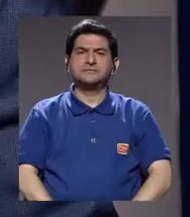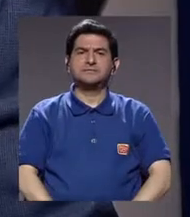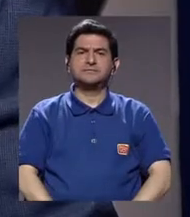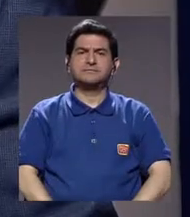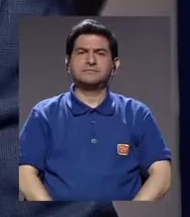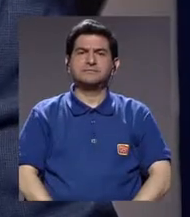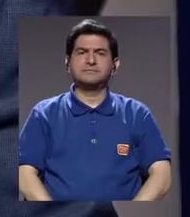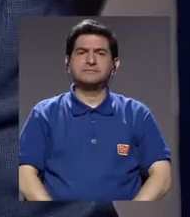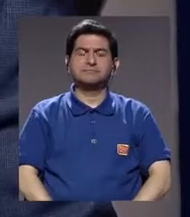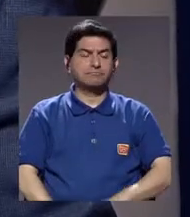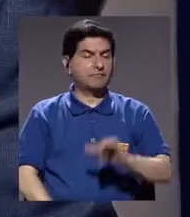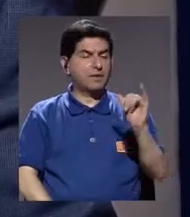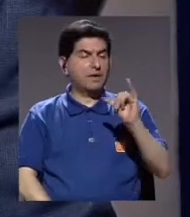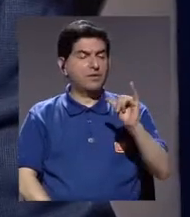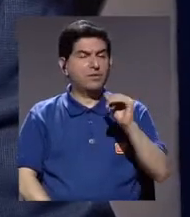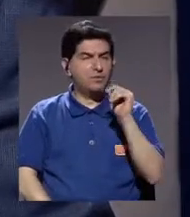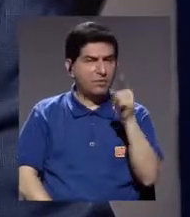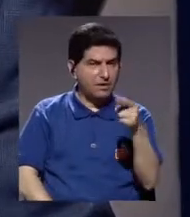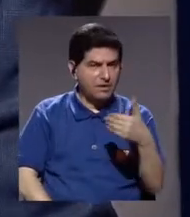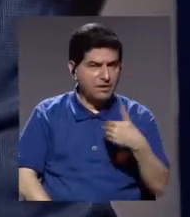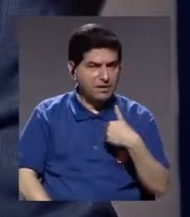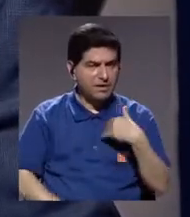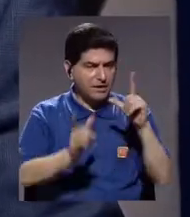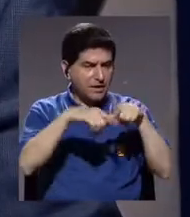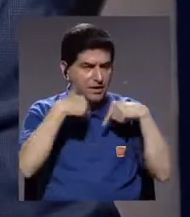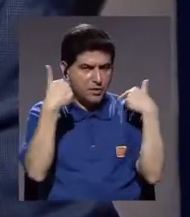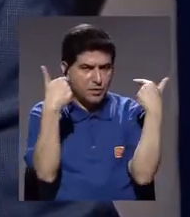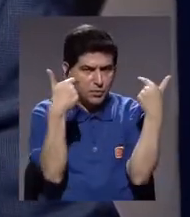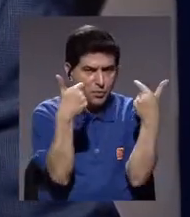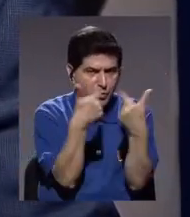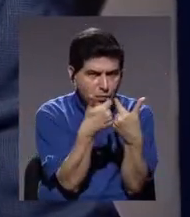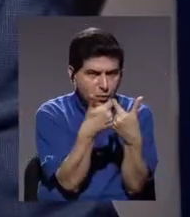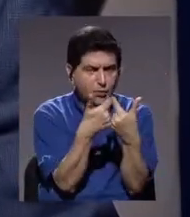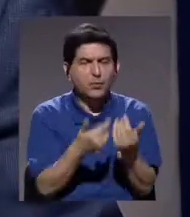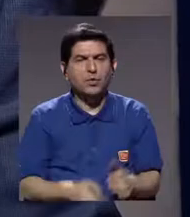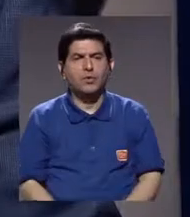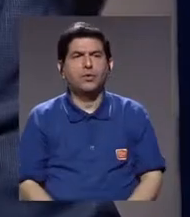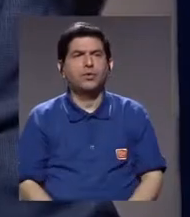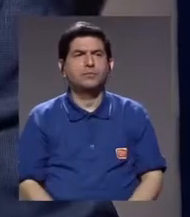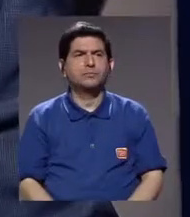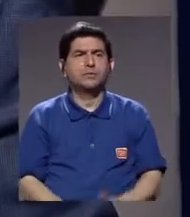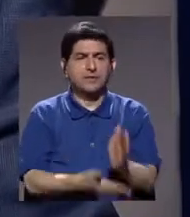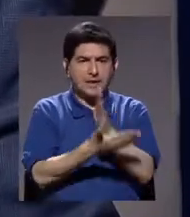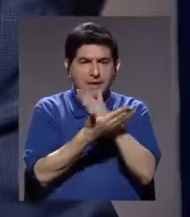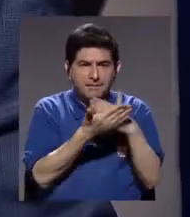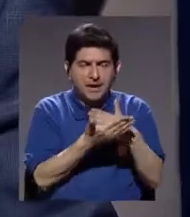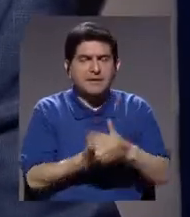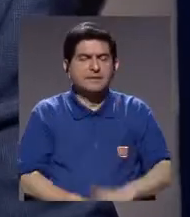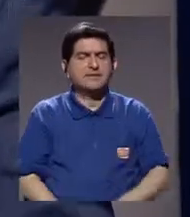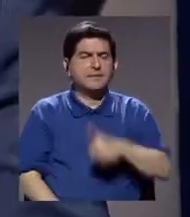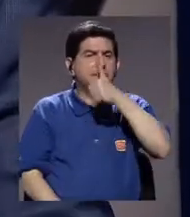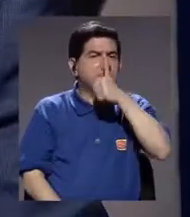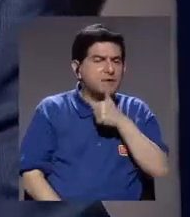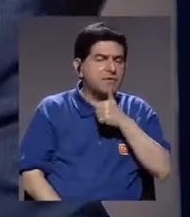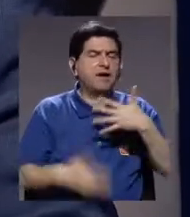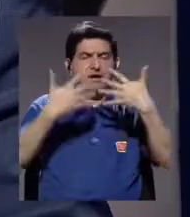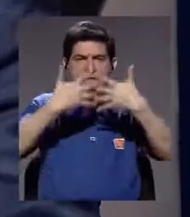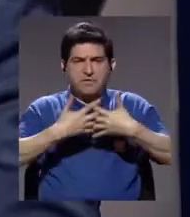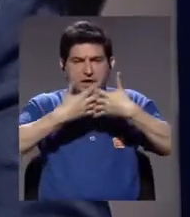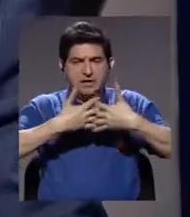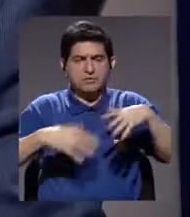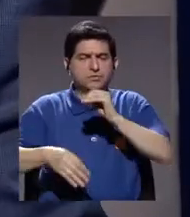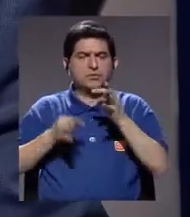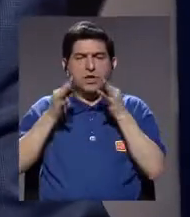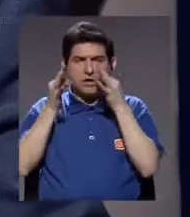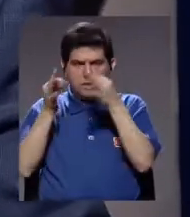y tiene también un sector, digamos, privado, industrial y